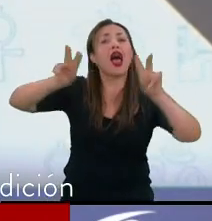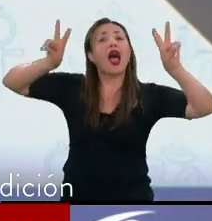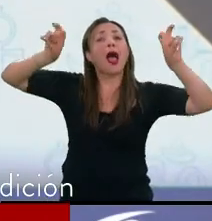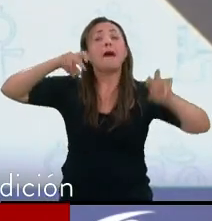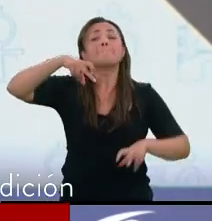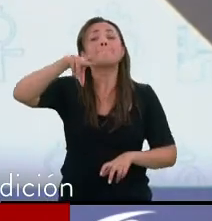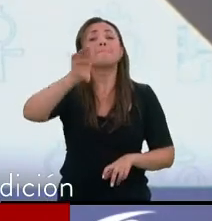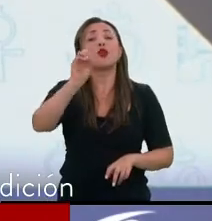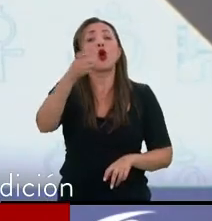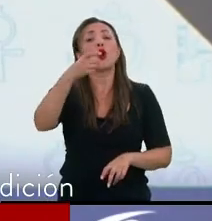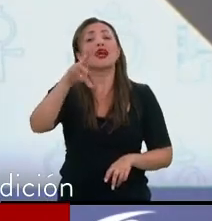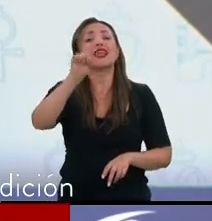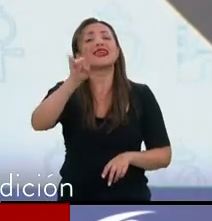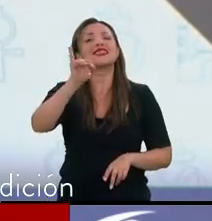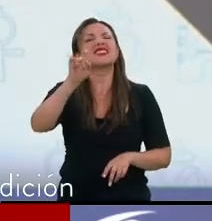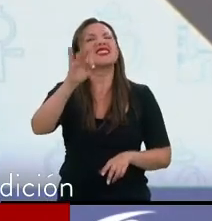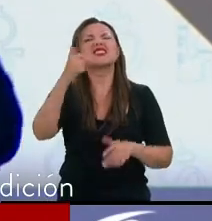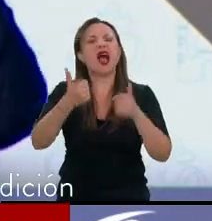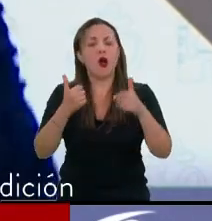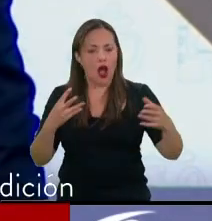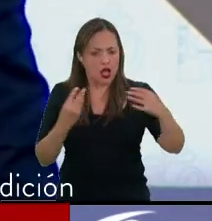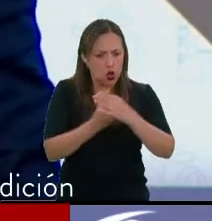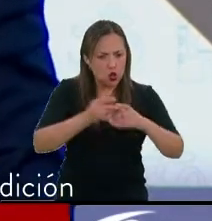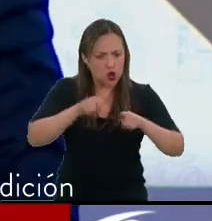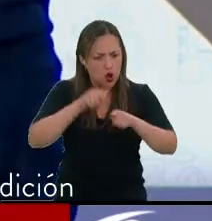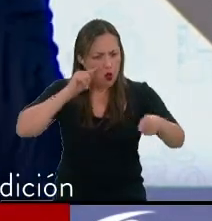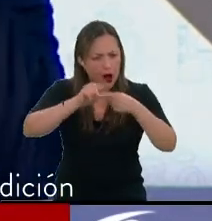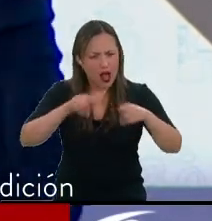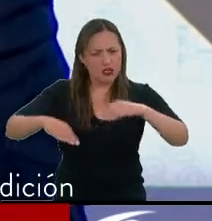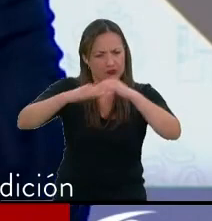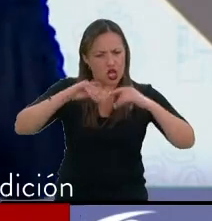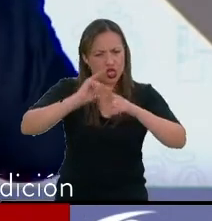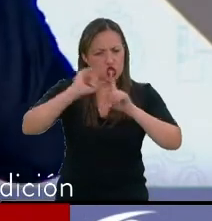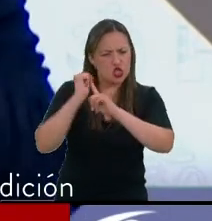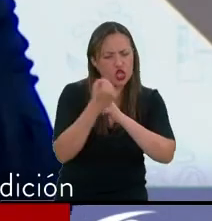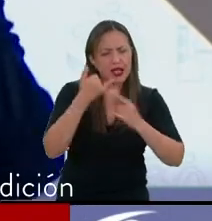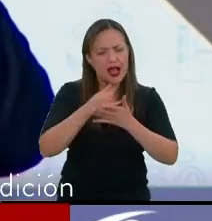vida, valora la vida y siembra conciencia para